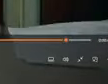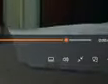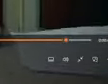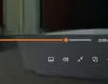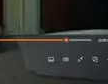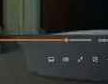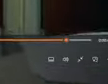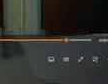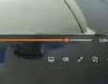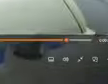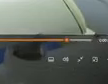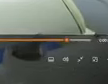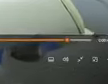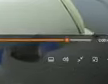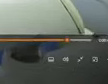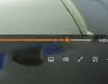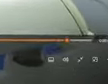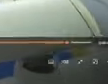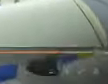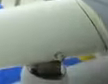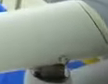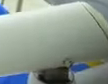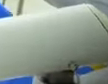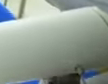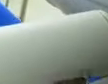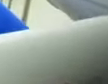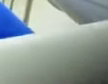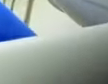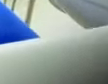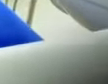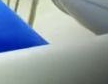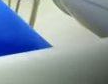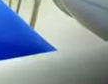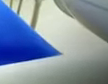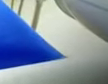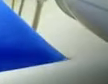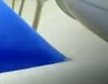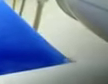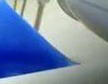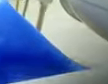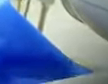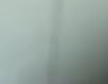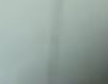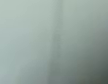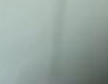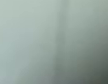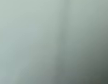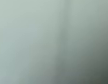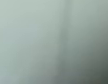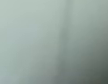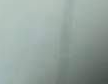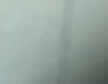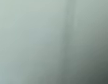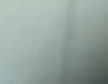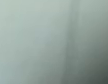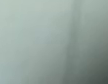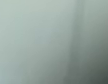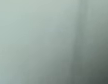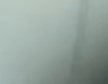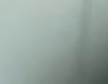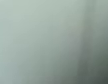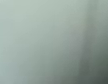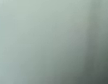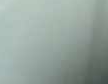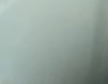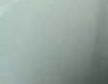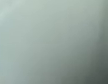gestiona y atiende el riesgo para disminuir la morbimortalidad en nuestra población casanareña. Dicha gestión se realiza de acuerdo con